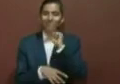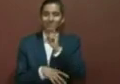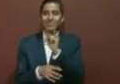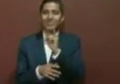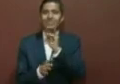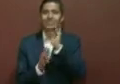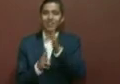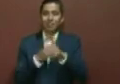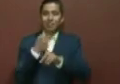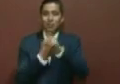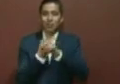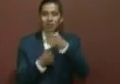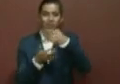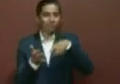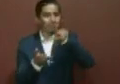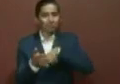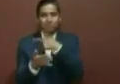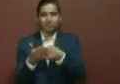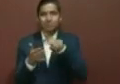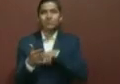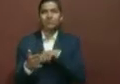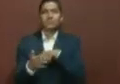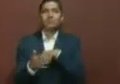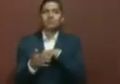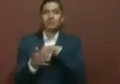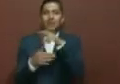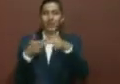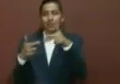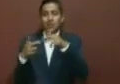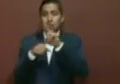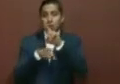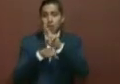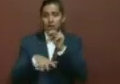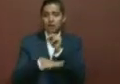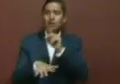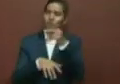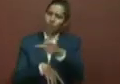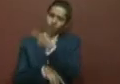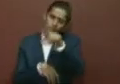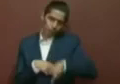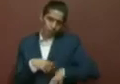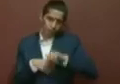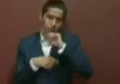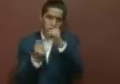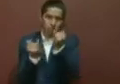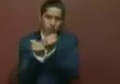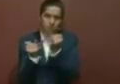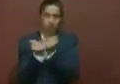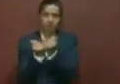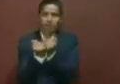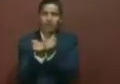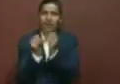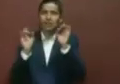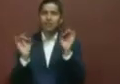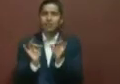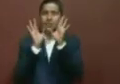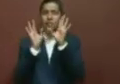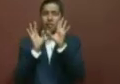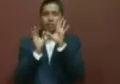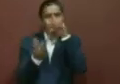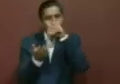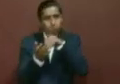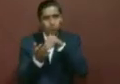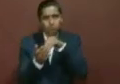de problemas por este sentido, sobre todo en la región de Uruapan. Y al gobernador también preguntarle sobre la alerta, si se